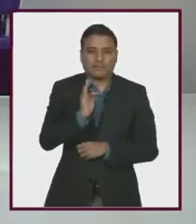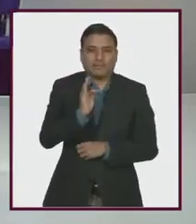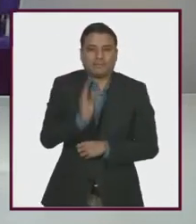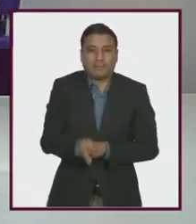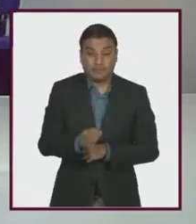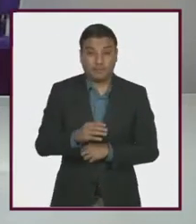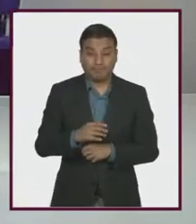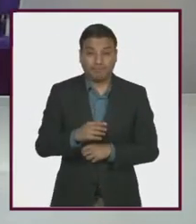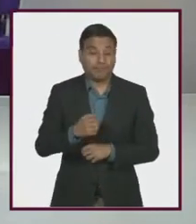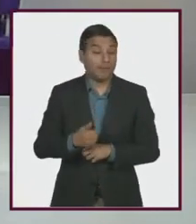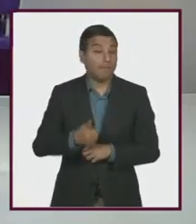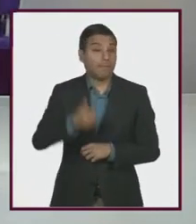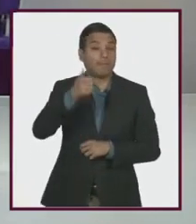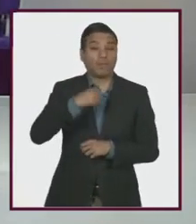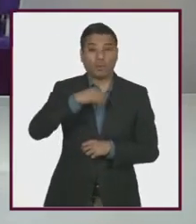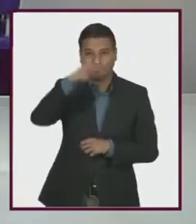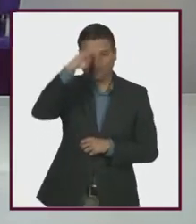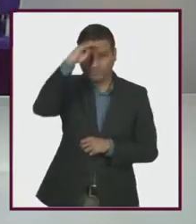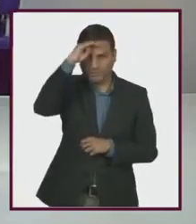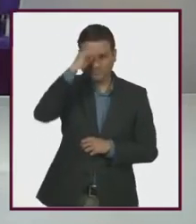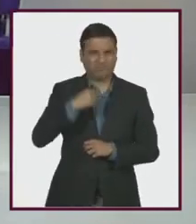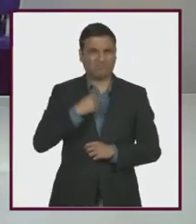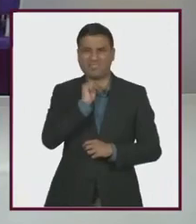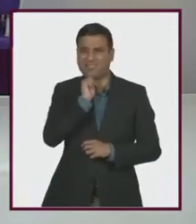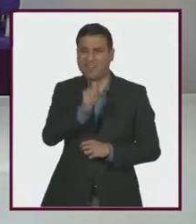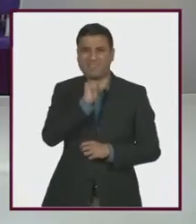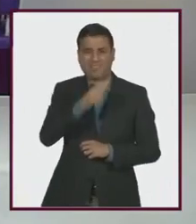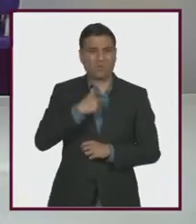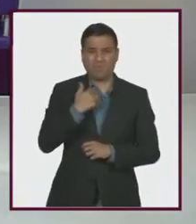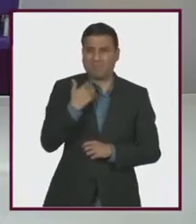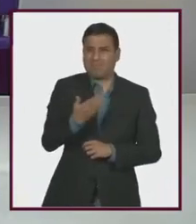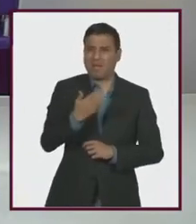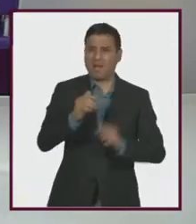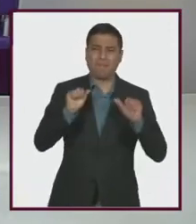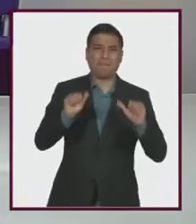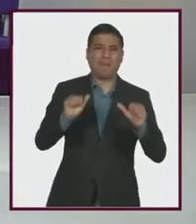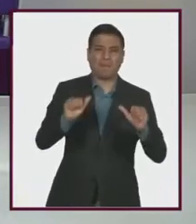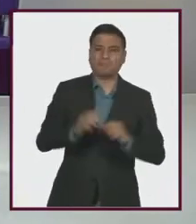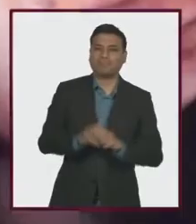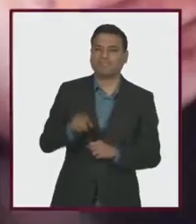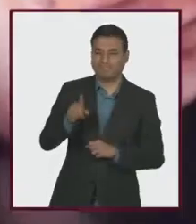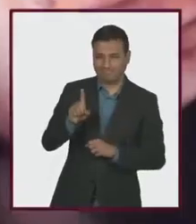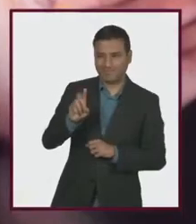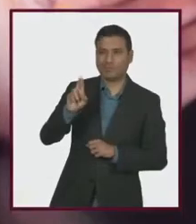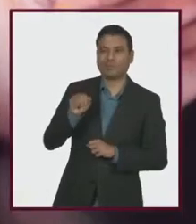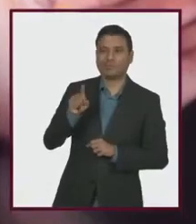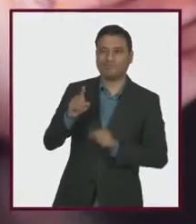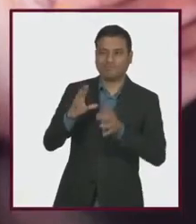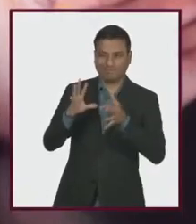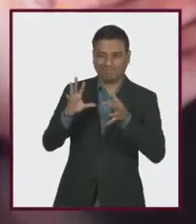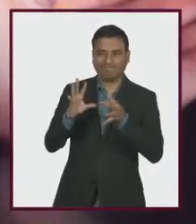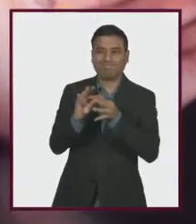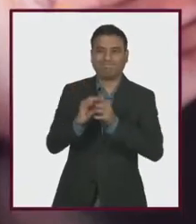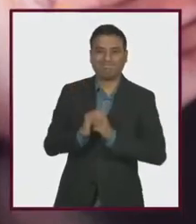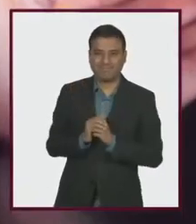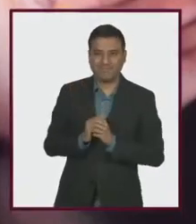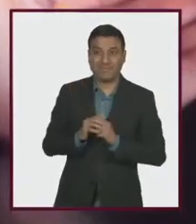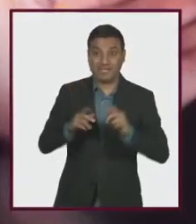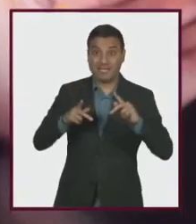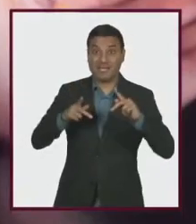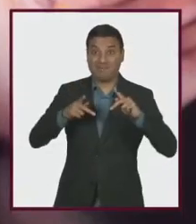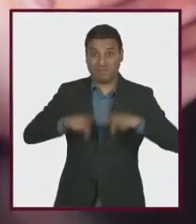que pensamos es que a nosotros no nos pasa. Y lo decías bien, doctora, la padece no solamente la persona, la